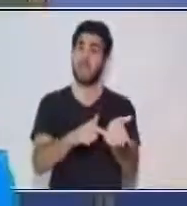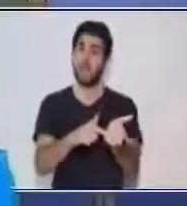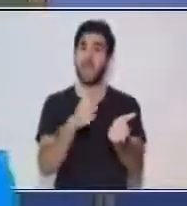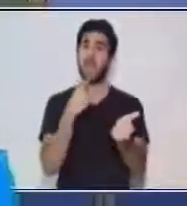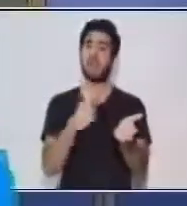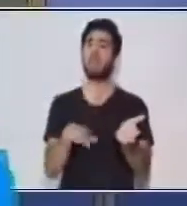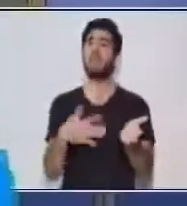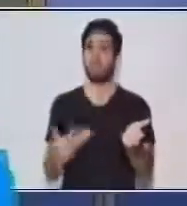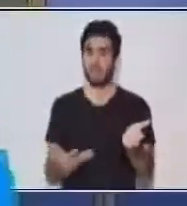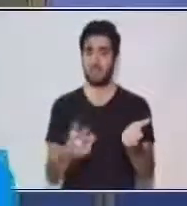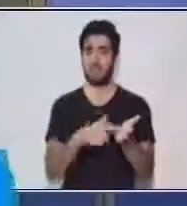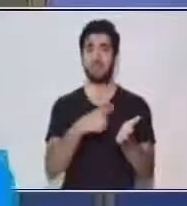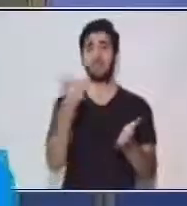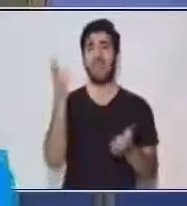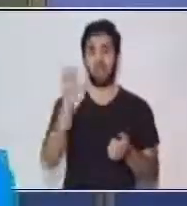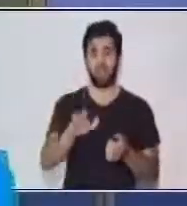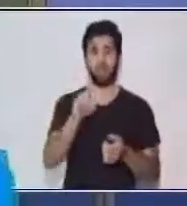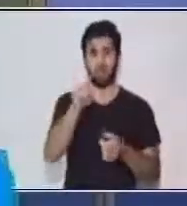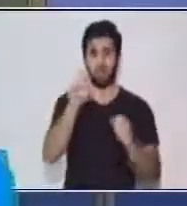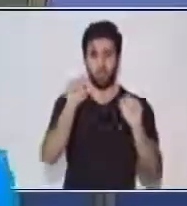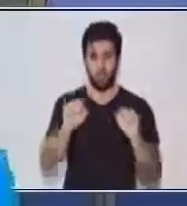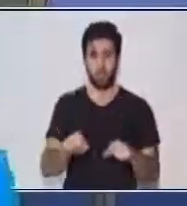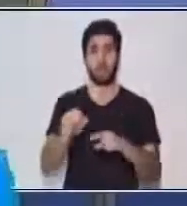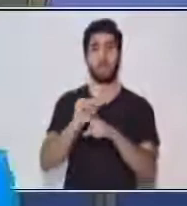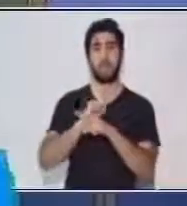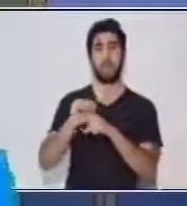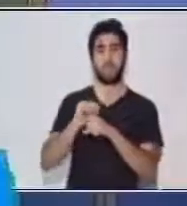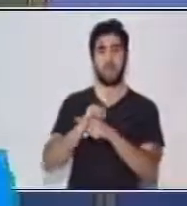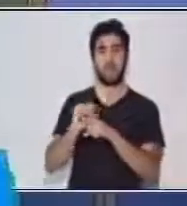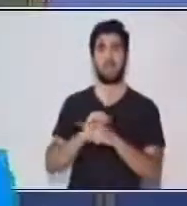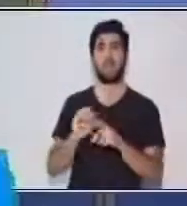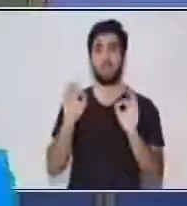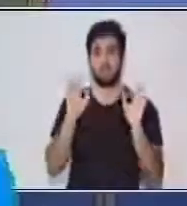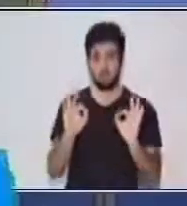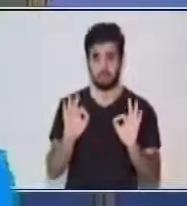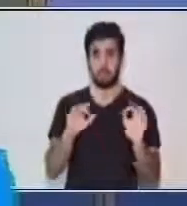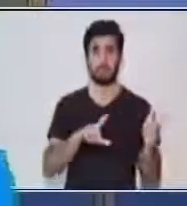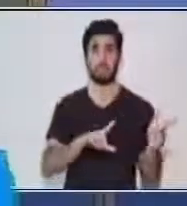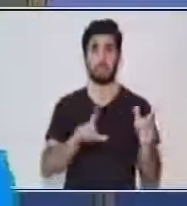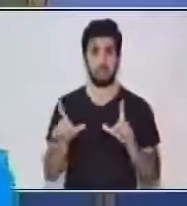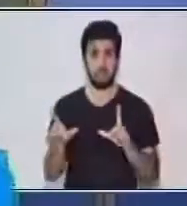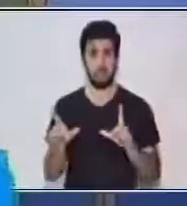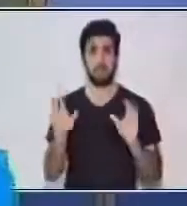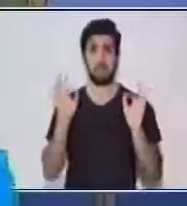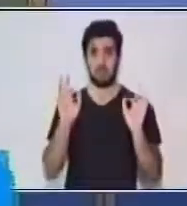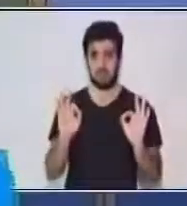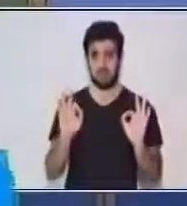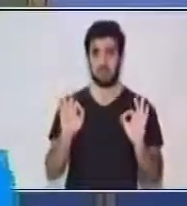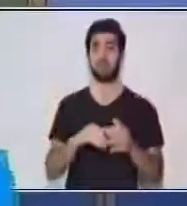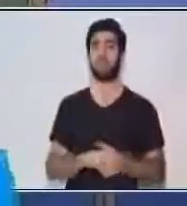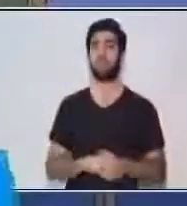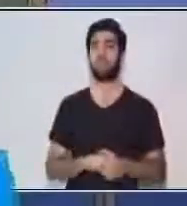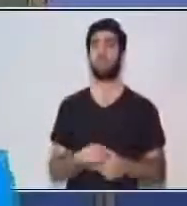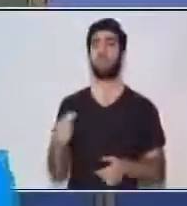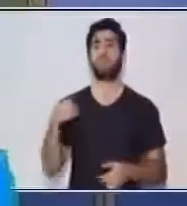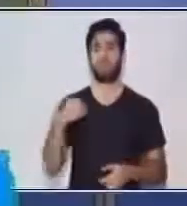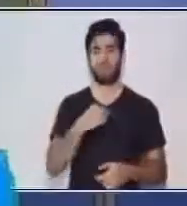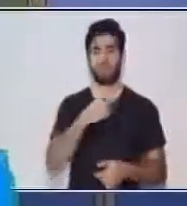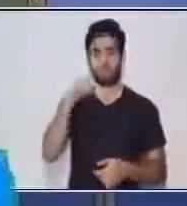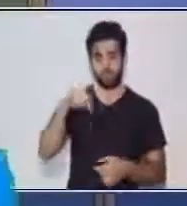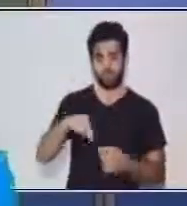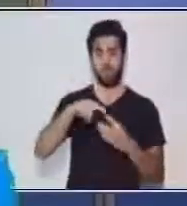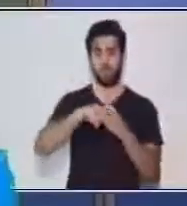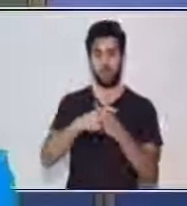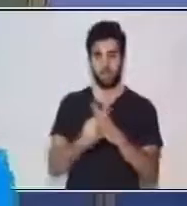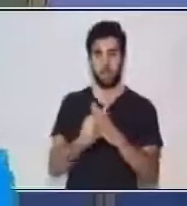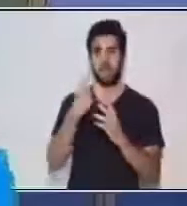puedas realizar las prácticas. Así que si ya están listos y ya tienen su guía de autoaprendizaje, vamos a iniciar con la clase del